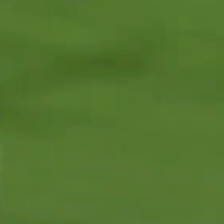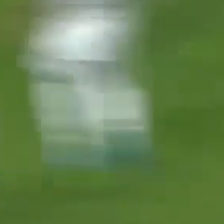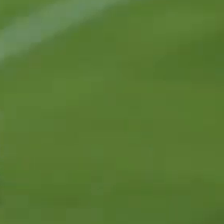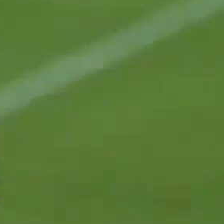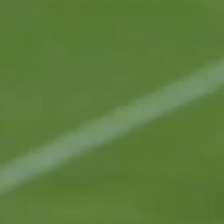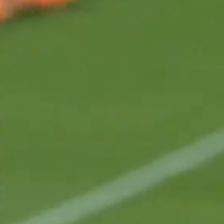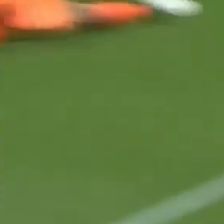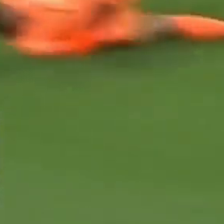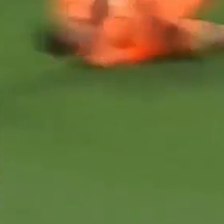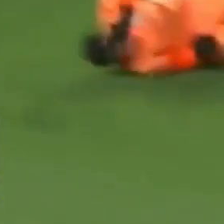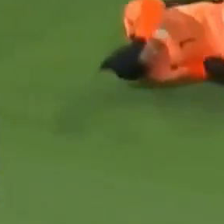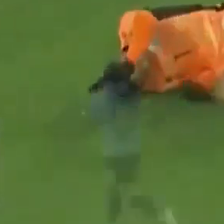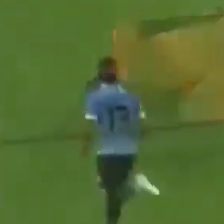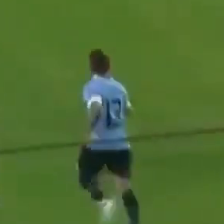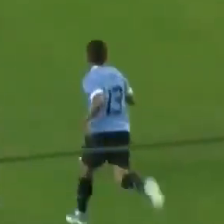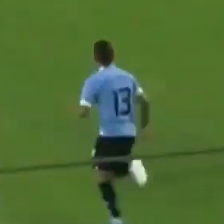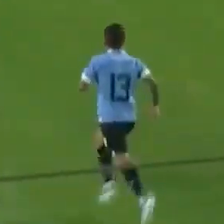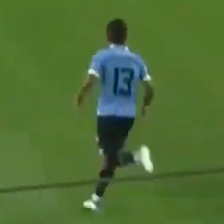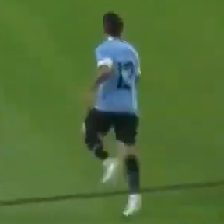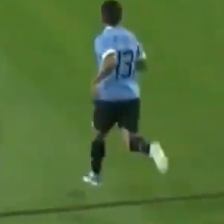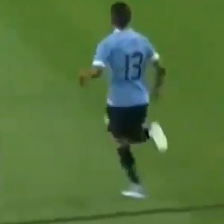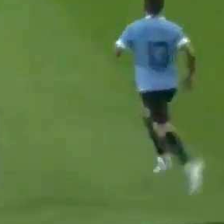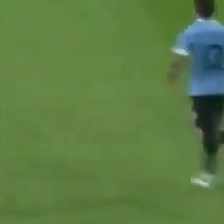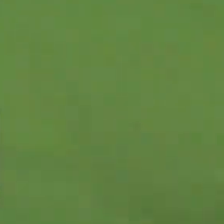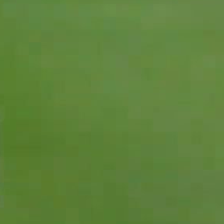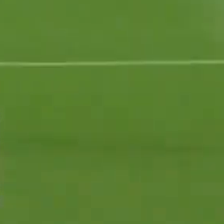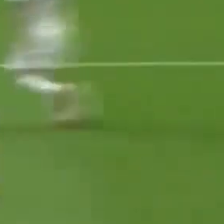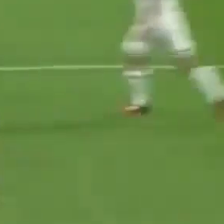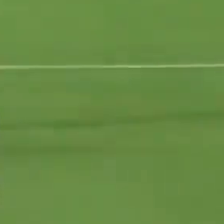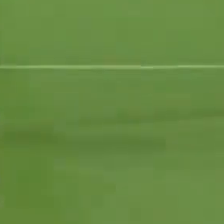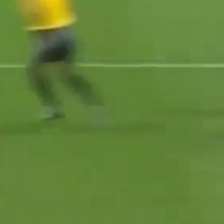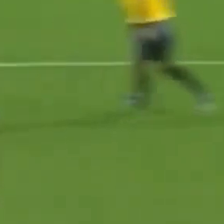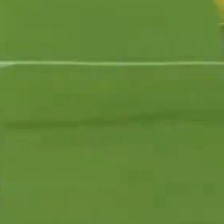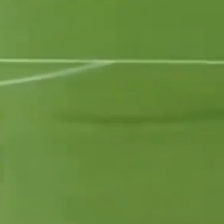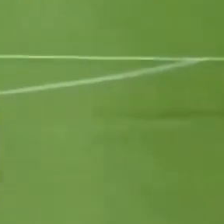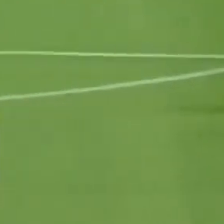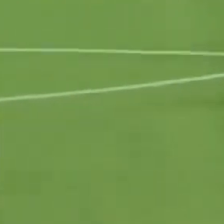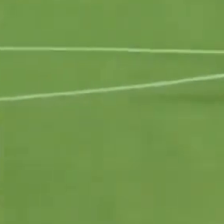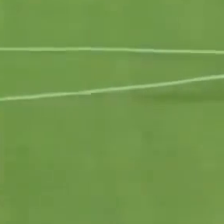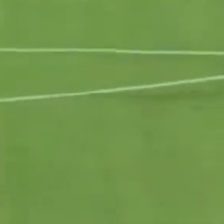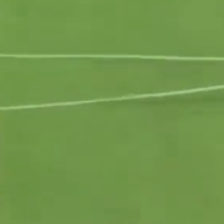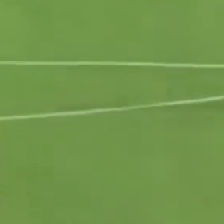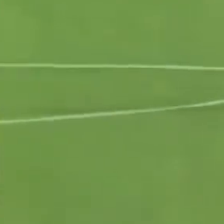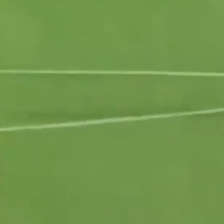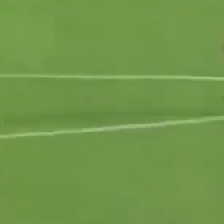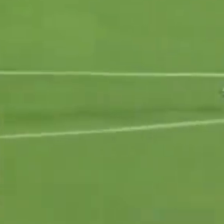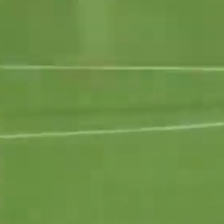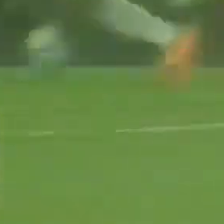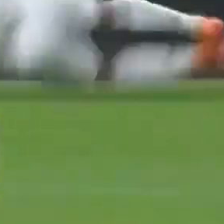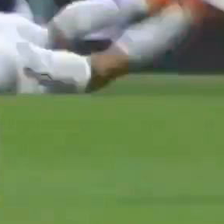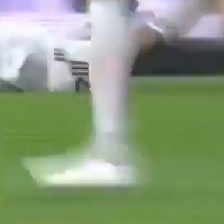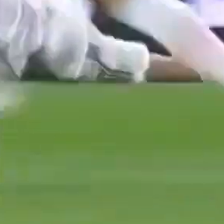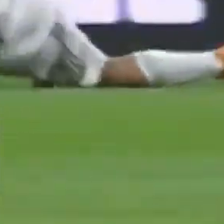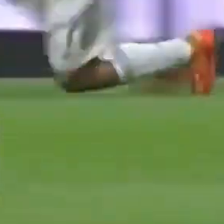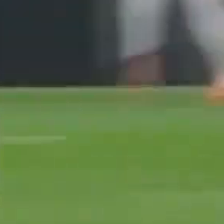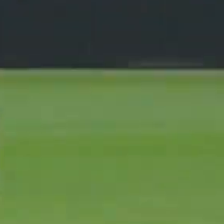minutos ahí está acaban y que se reencontró con las redes luciendo la camiseta de uruguay y diciendo aquí estoy pensando en el mundial ponía el